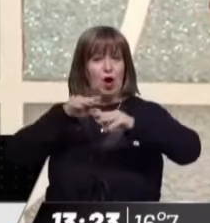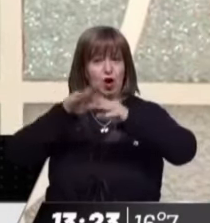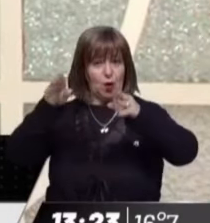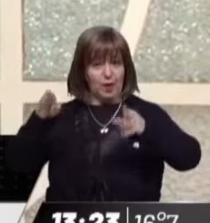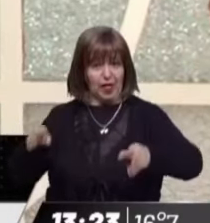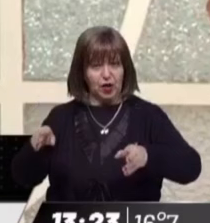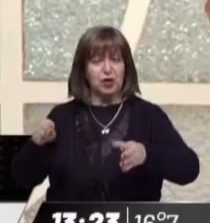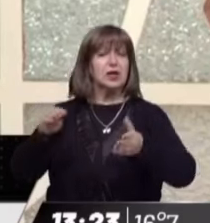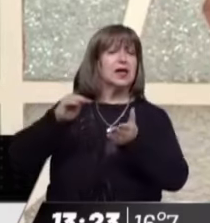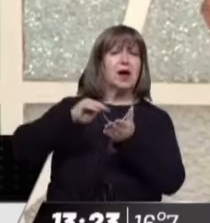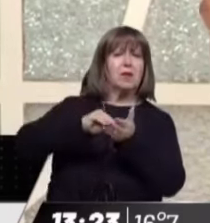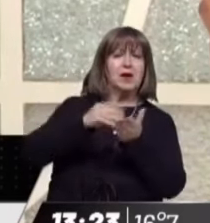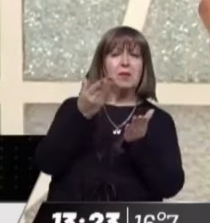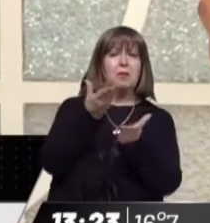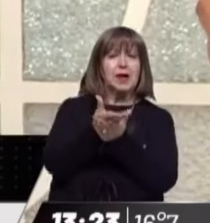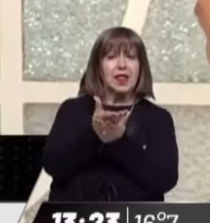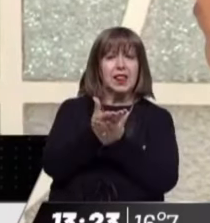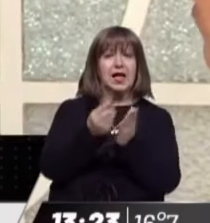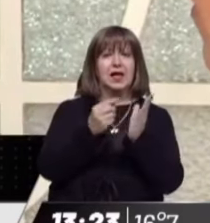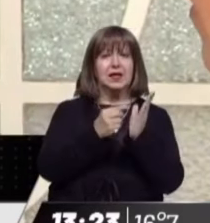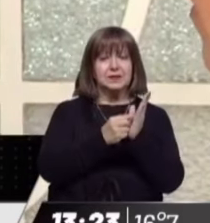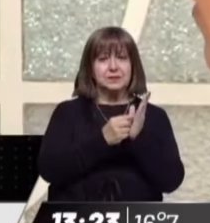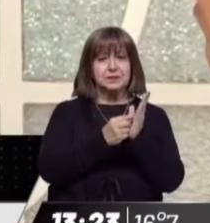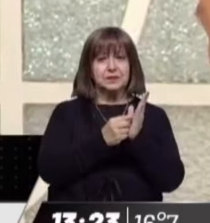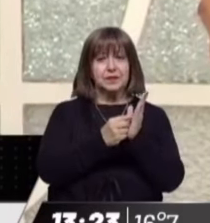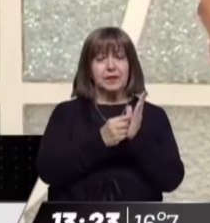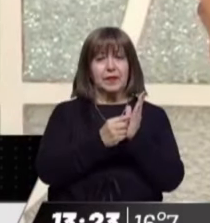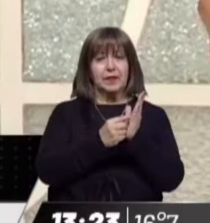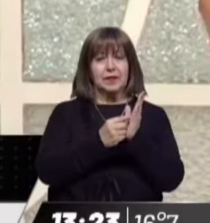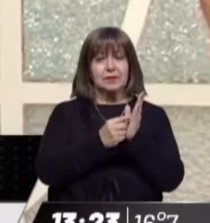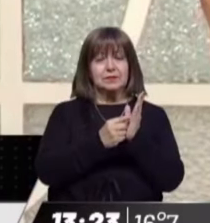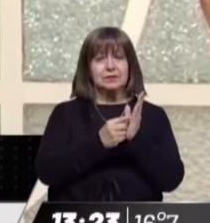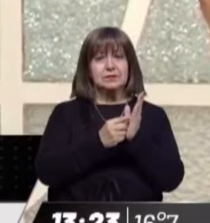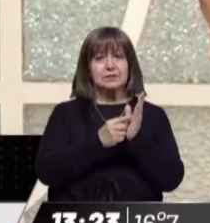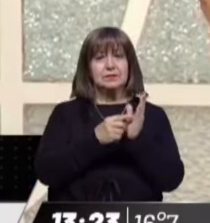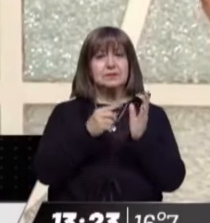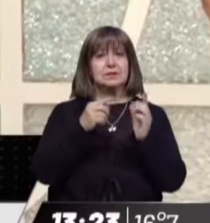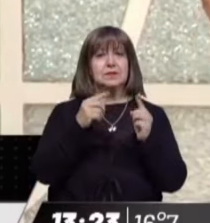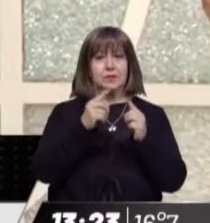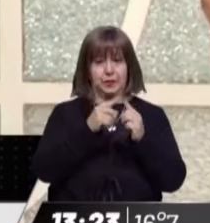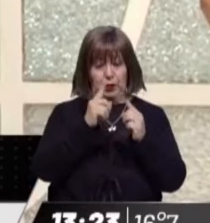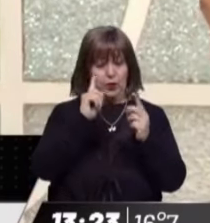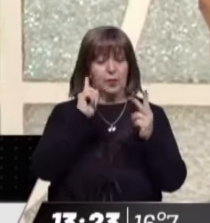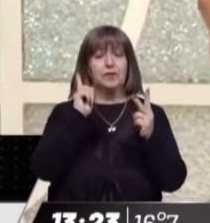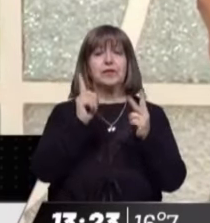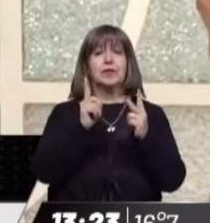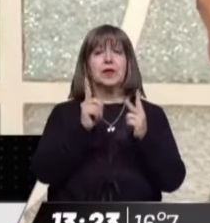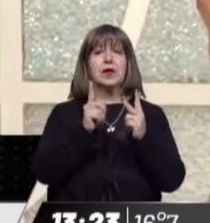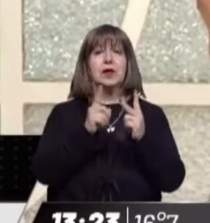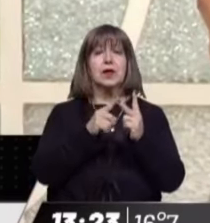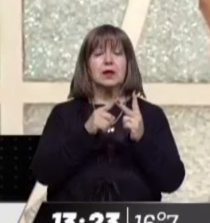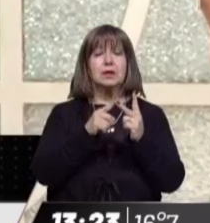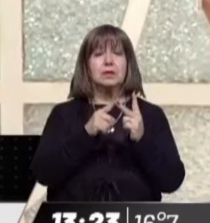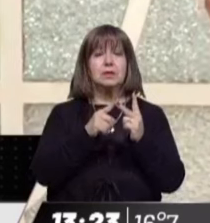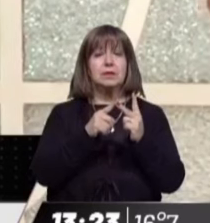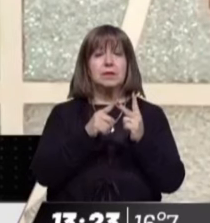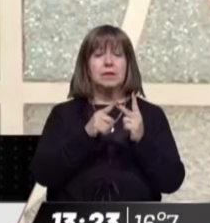pidiendo que tiene que ir cada representante de cada merendero, lo